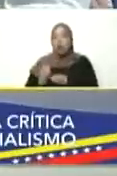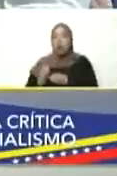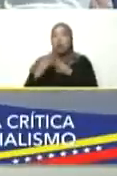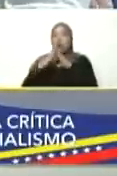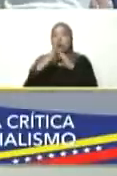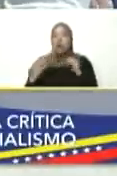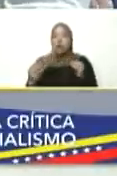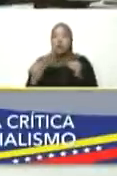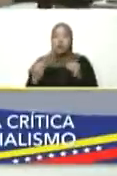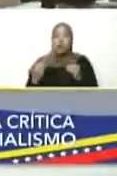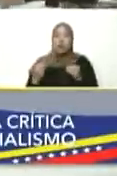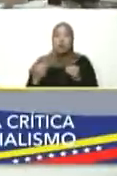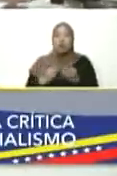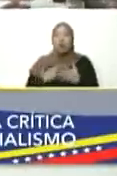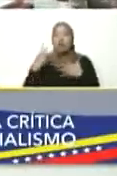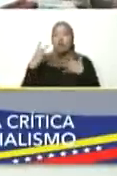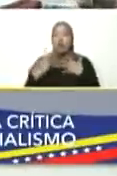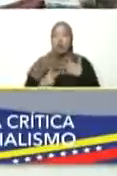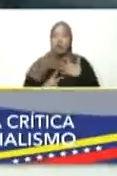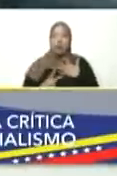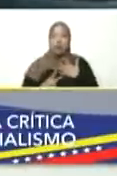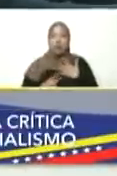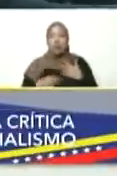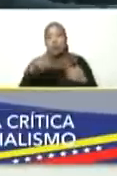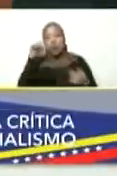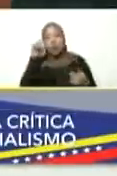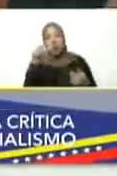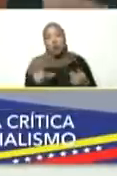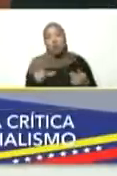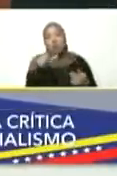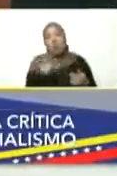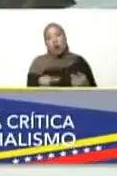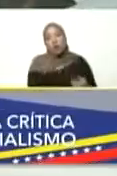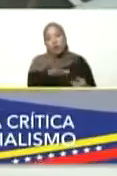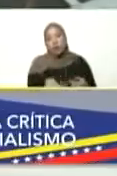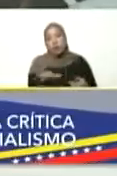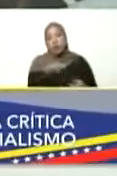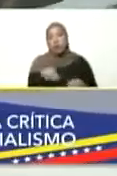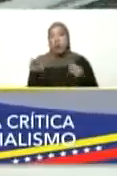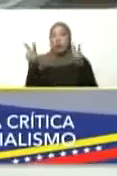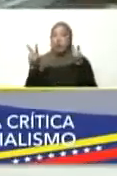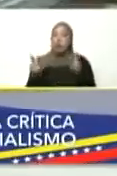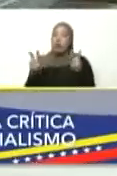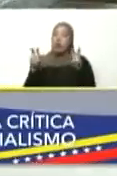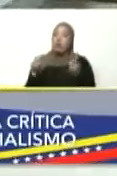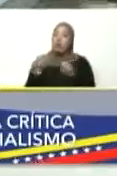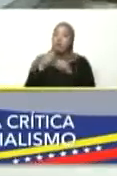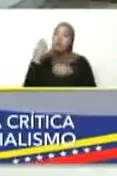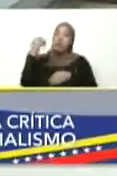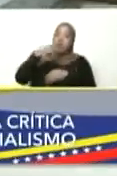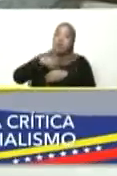todos los caminos, dado que el pueblo le había dado nuevamente un gran voto de confianza